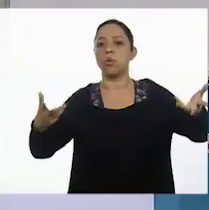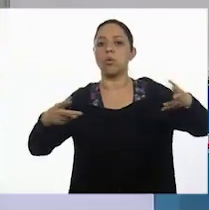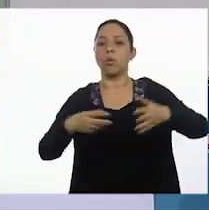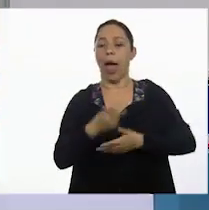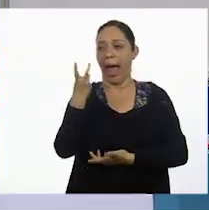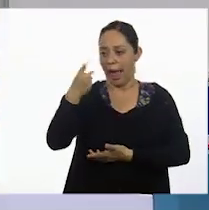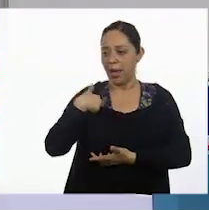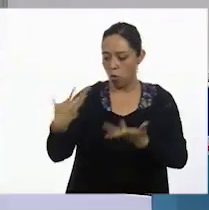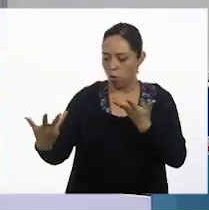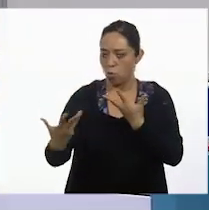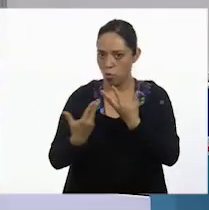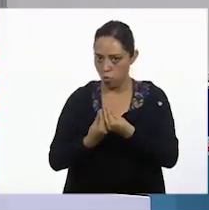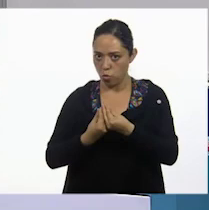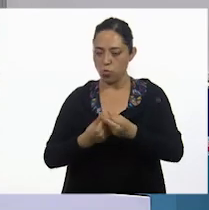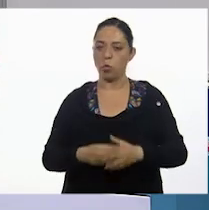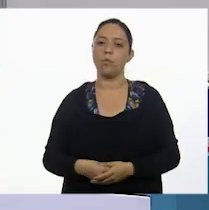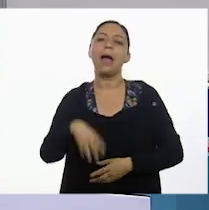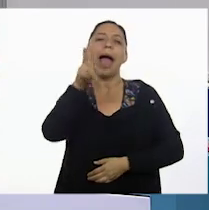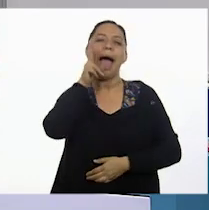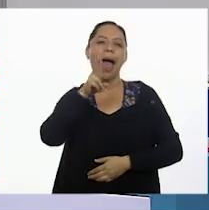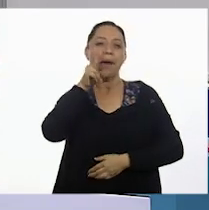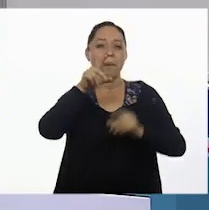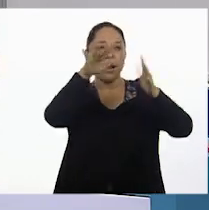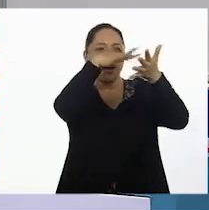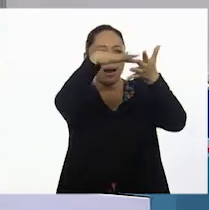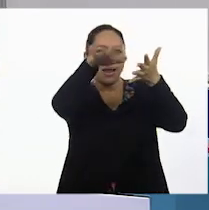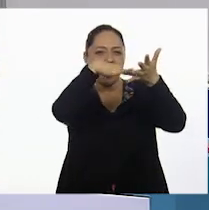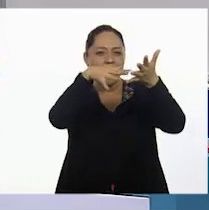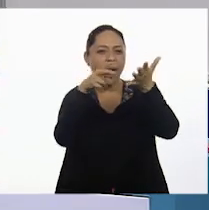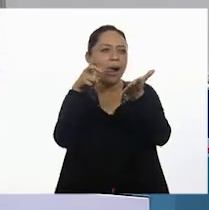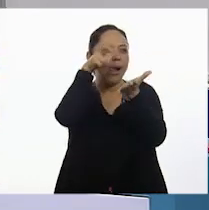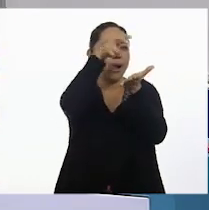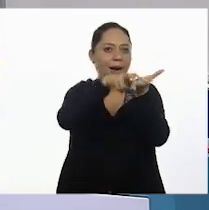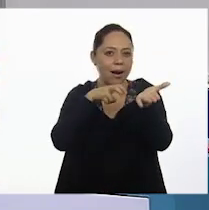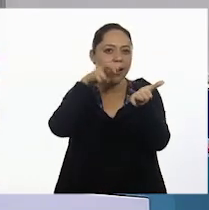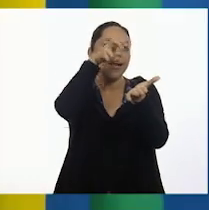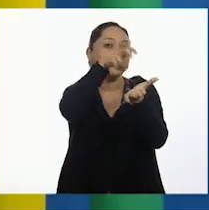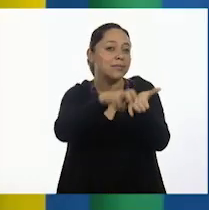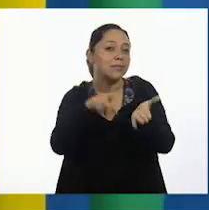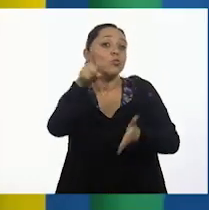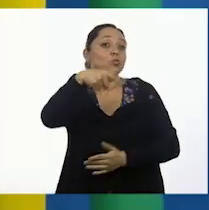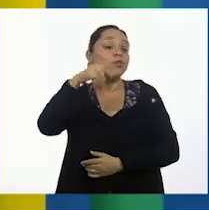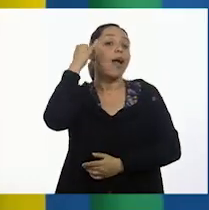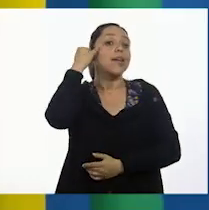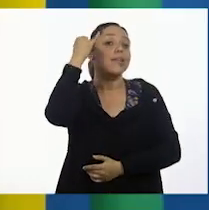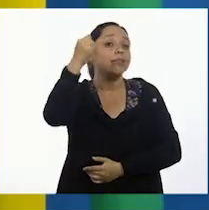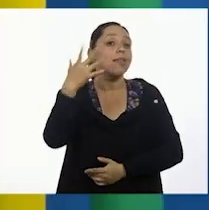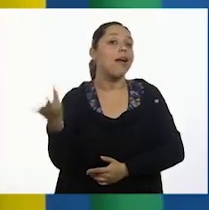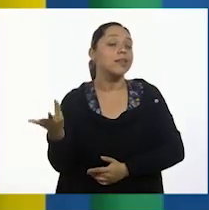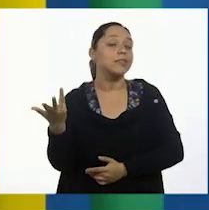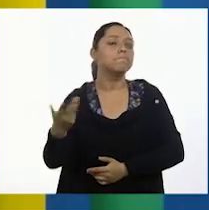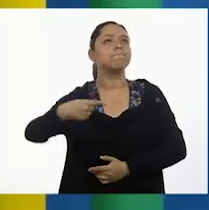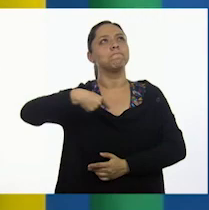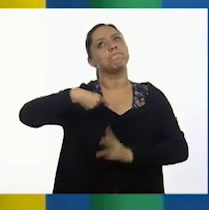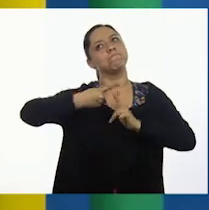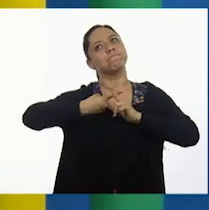juntos. Ayúdenme a darle un toque distinto a mi discurso. ¿Qué se les ocurre? Yo comenzaría por